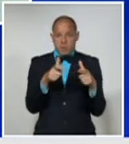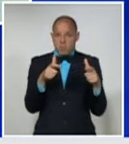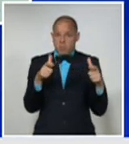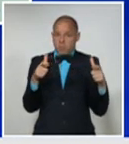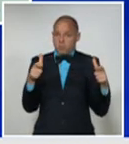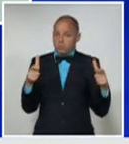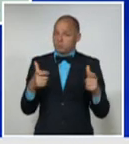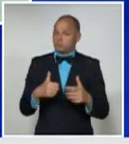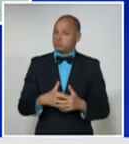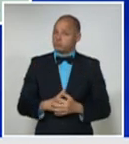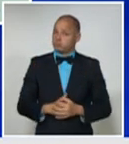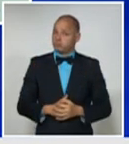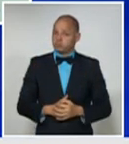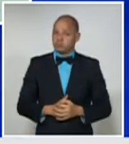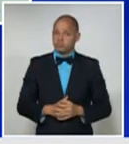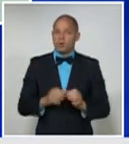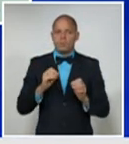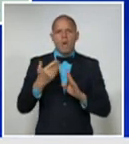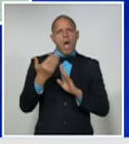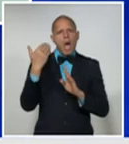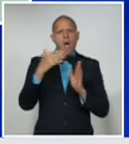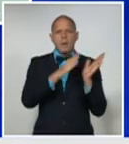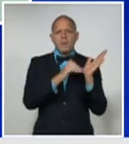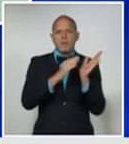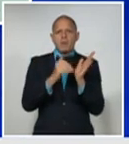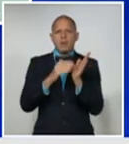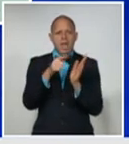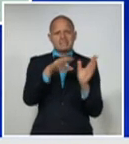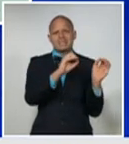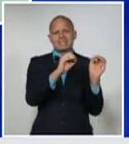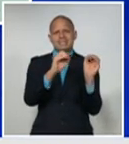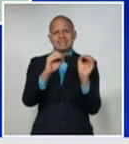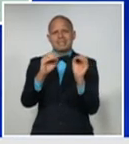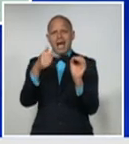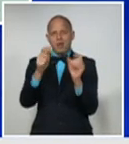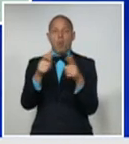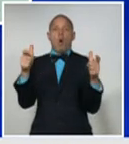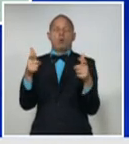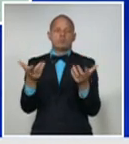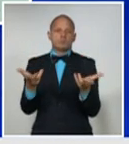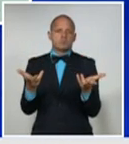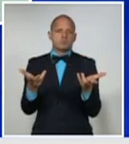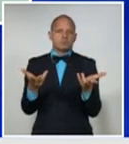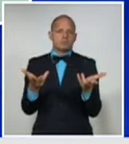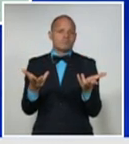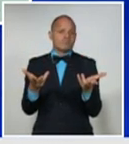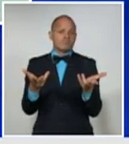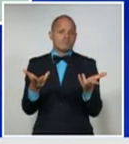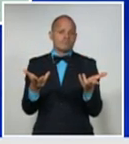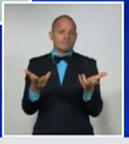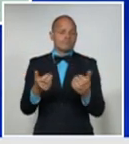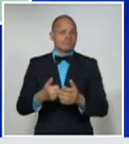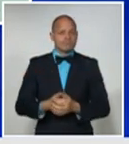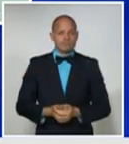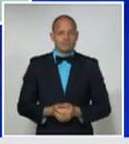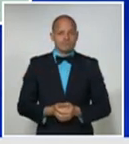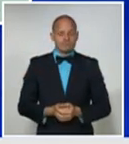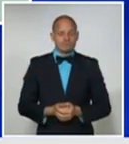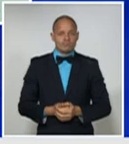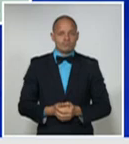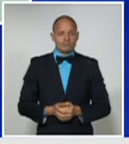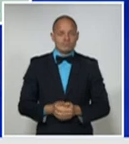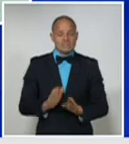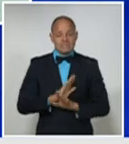después de haber mantenido durante mucho tiempo control de la transmisión, se ha ido incrementando. Ya en estos momentos,